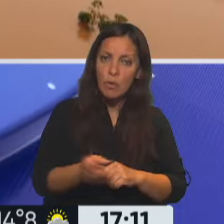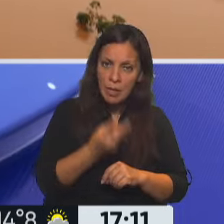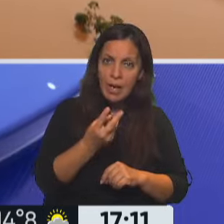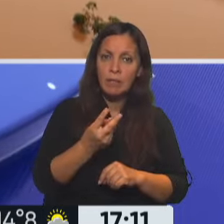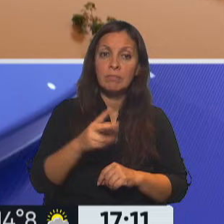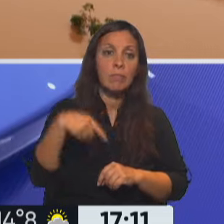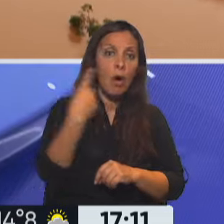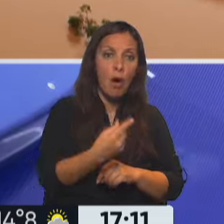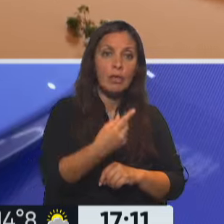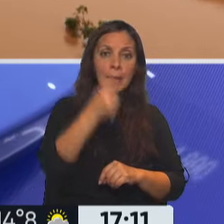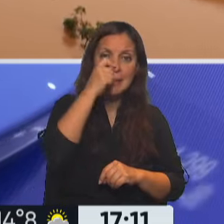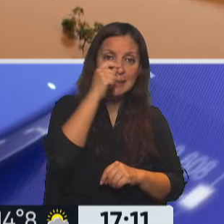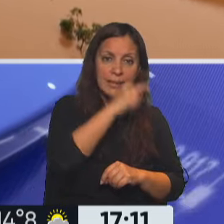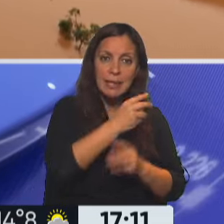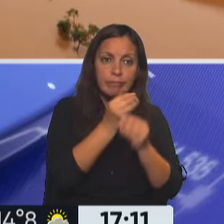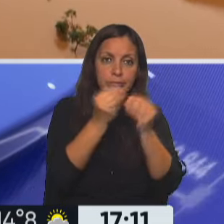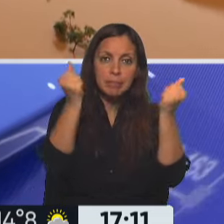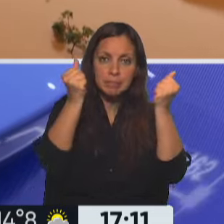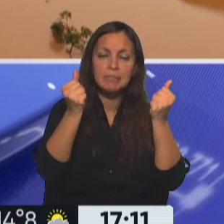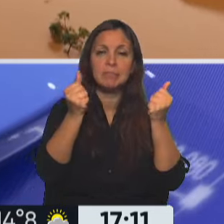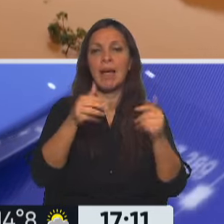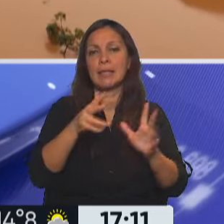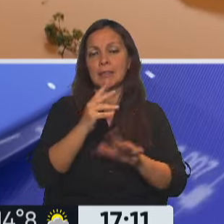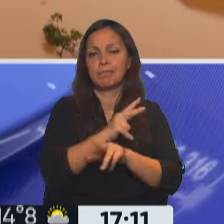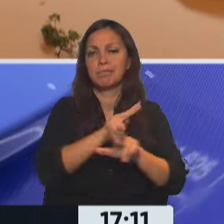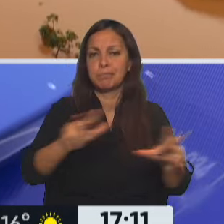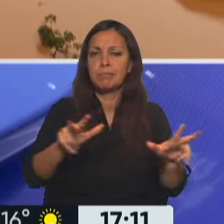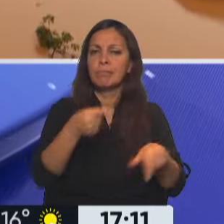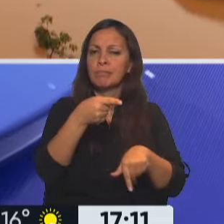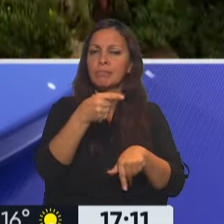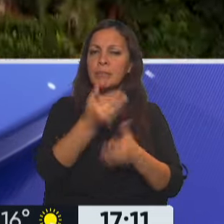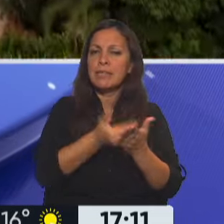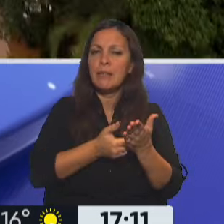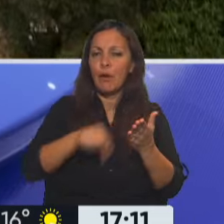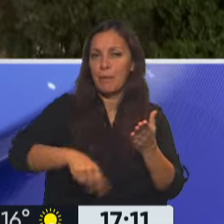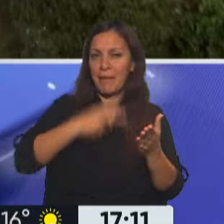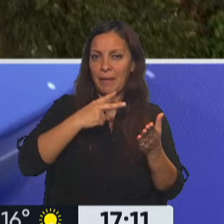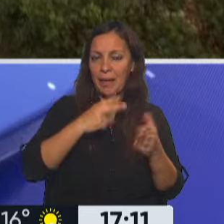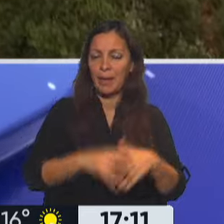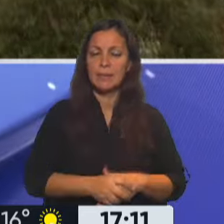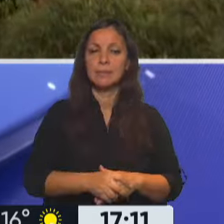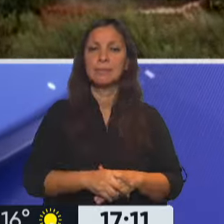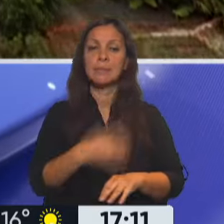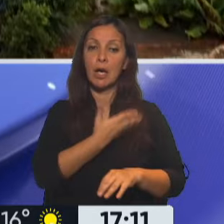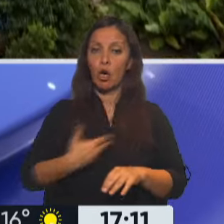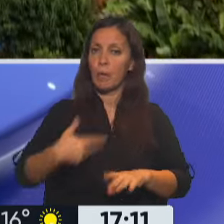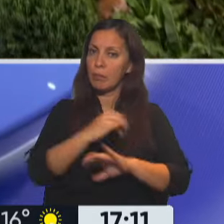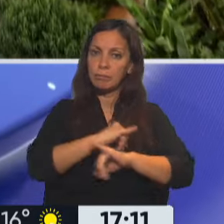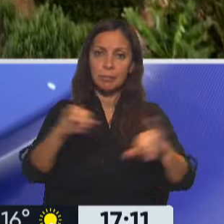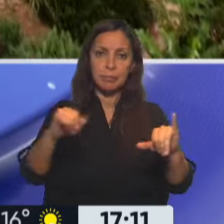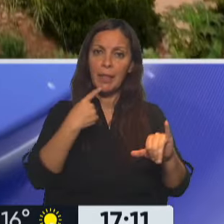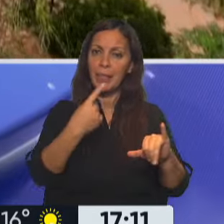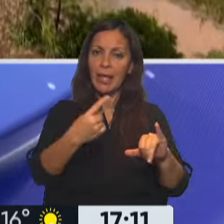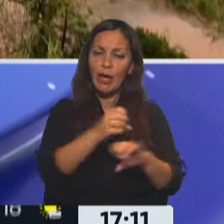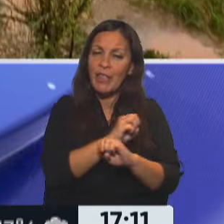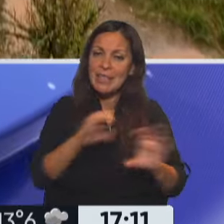permanecen desaparecidas hasta el momento. Eso es lo que indica el último reporte de este viernes. El gobierno declaró el estado de